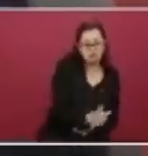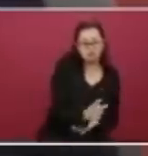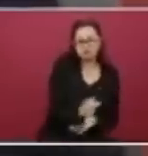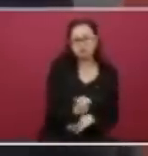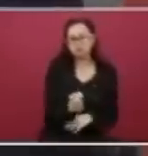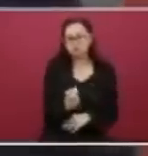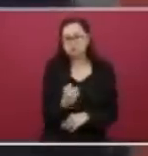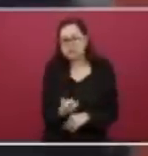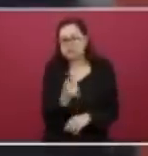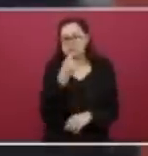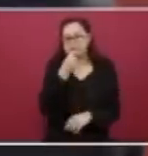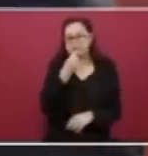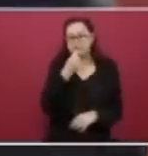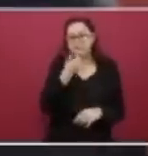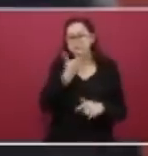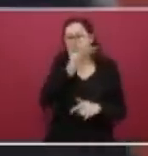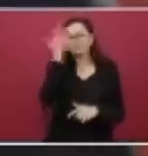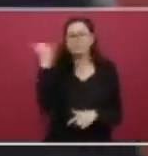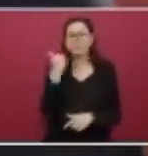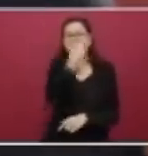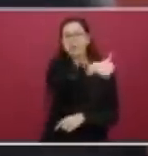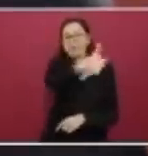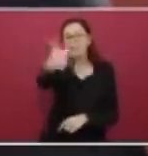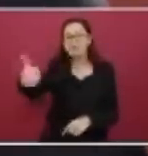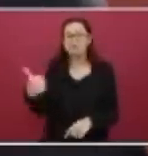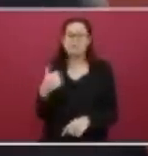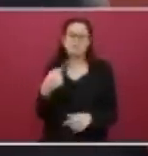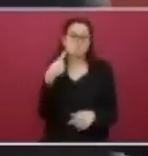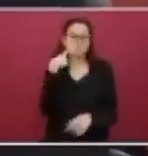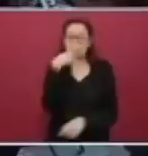pero ya estoy es una decisión de ellos básicamente